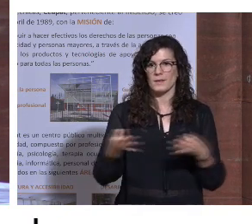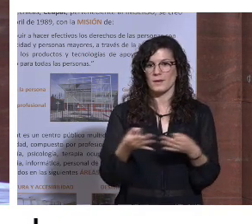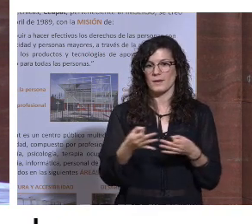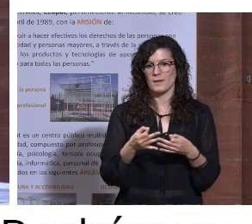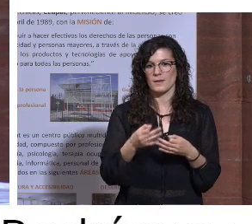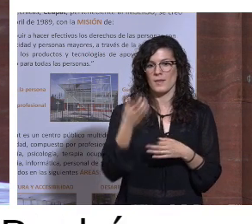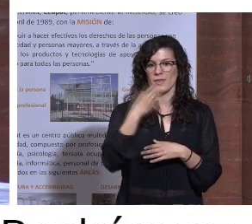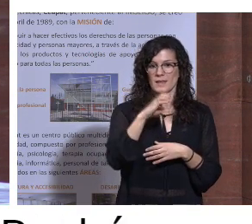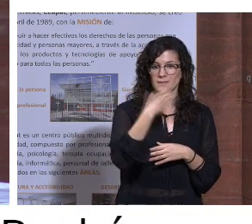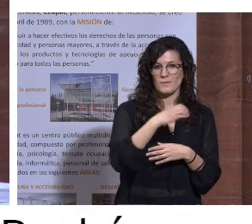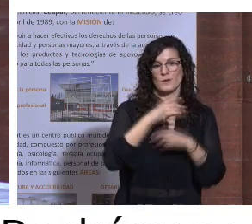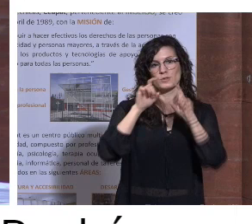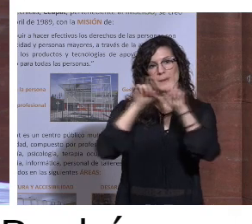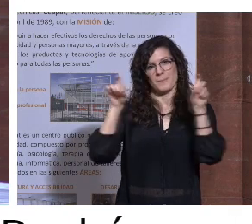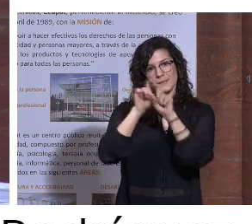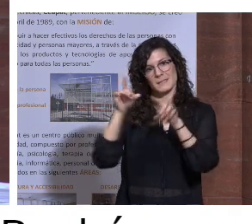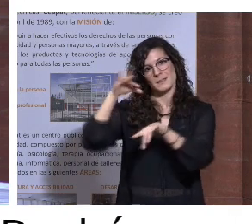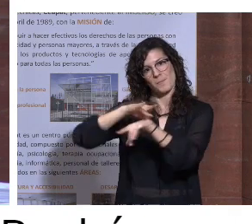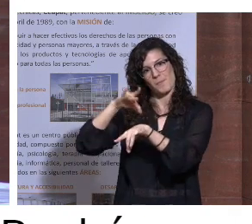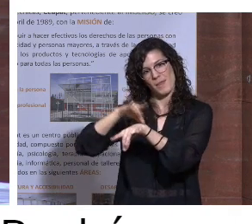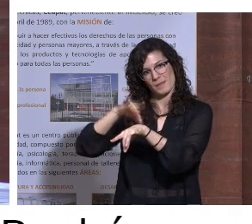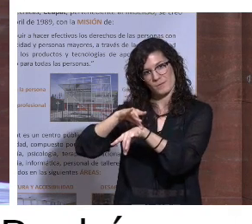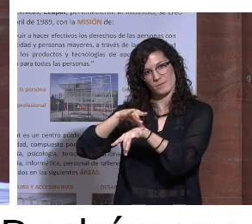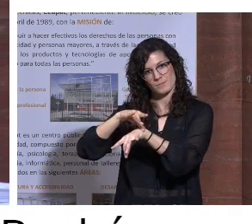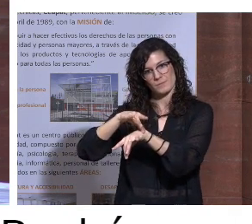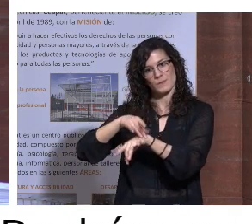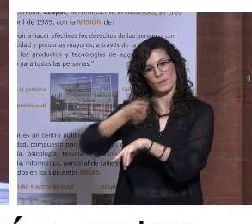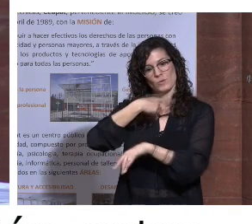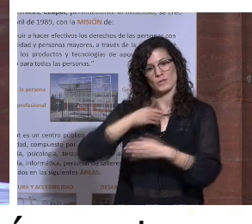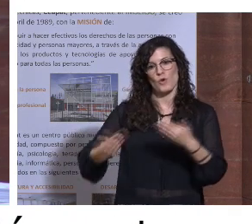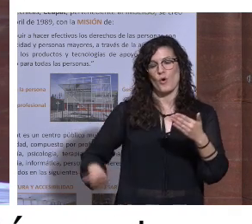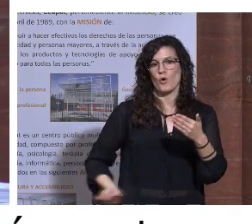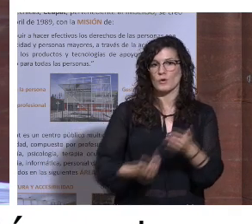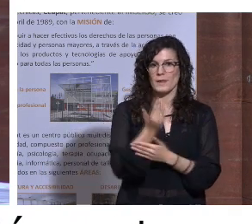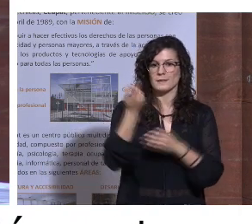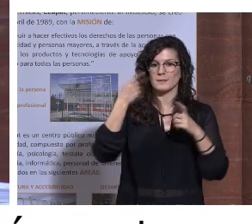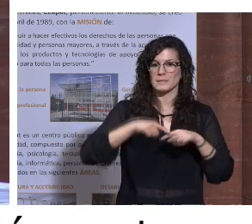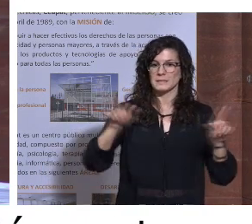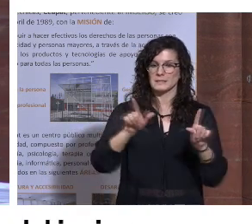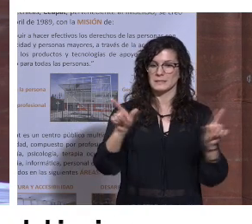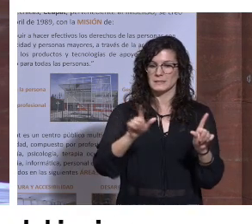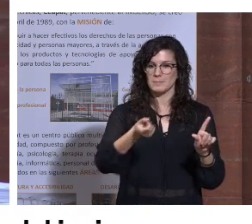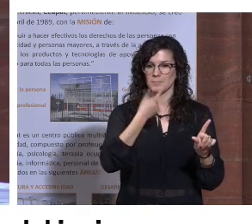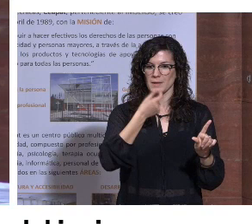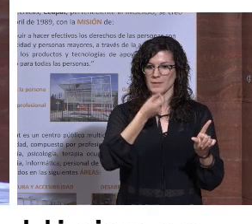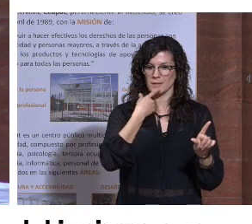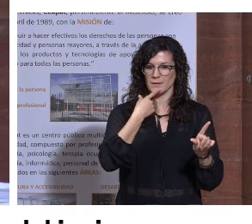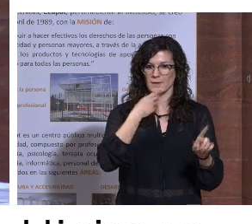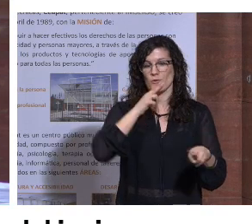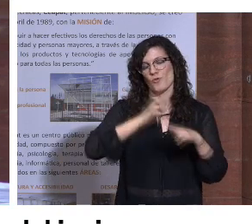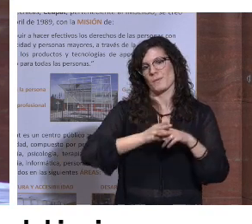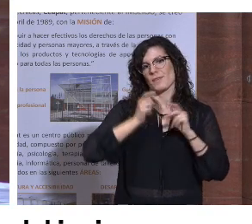científicos, empresas y médicos. Hicimos una jornada sobre telemedicina y que nosotros llamamos Assisted